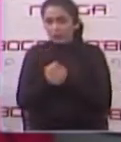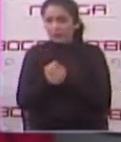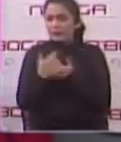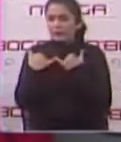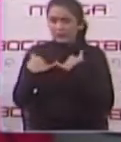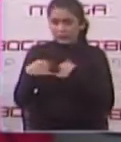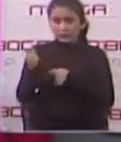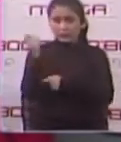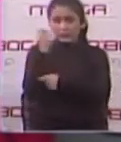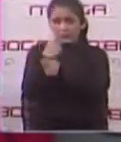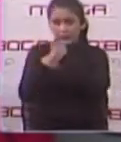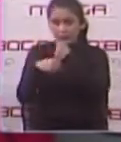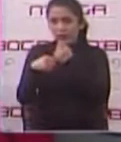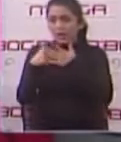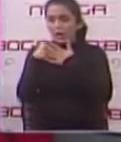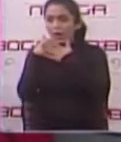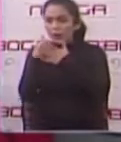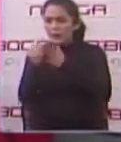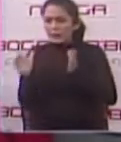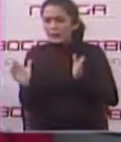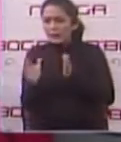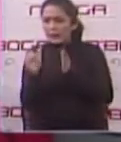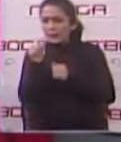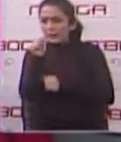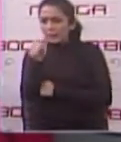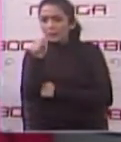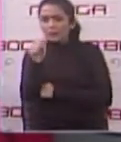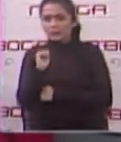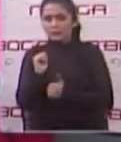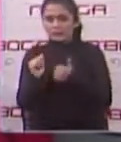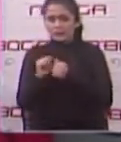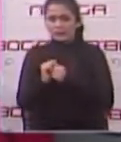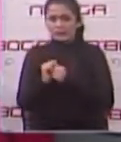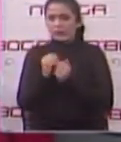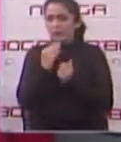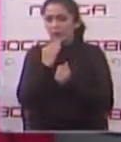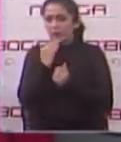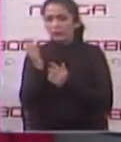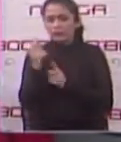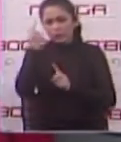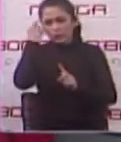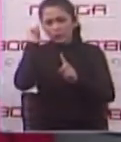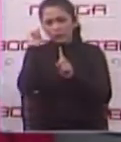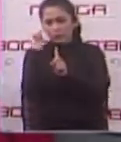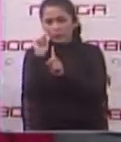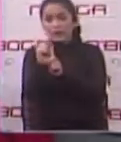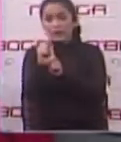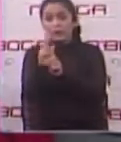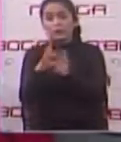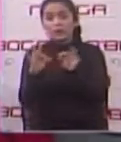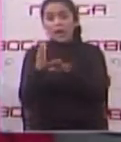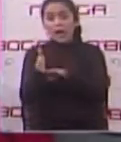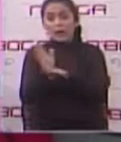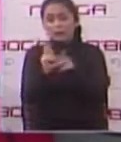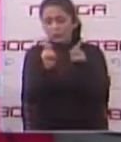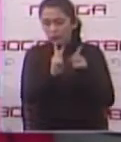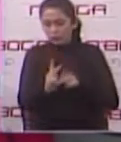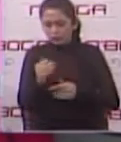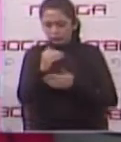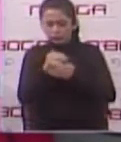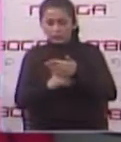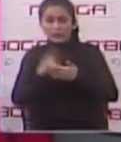las mejores cualidades para poder alcanzar los objetivos. Es importantísimo que desarrollen un método para que los vendedores